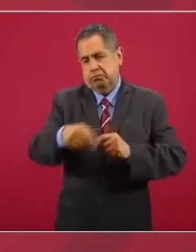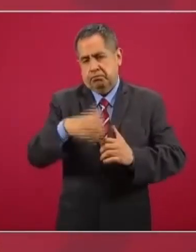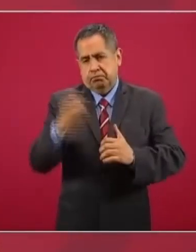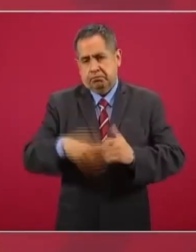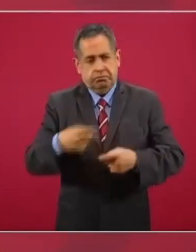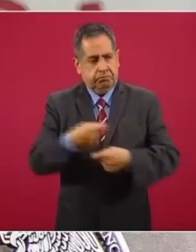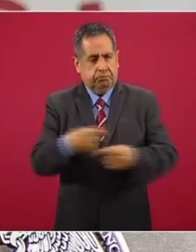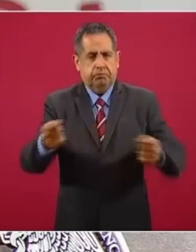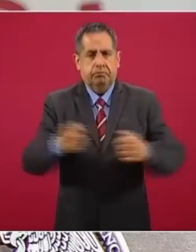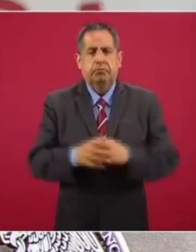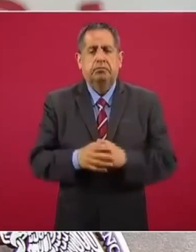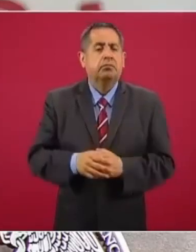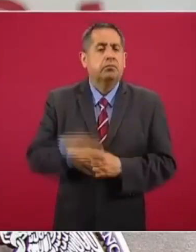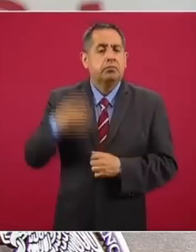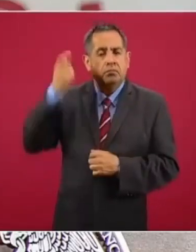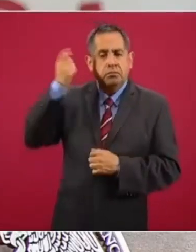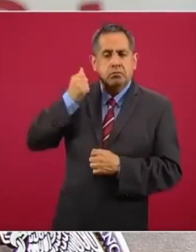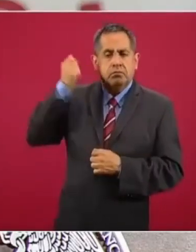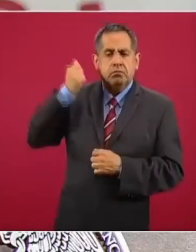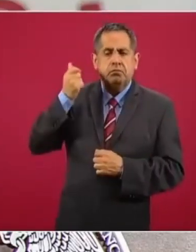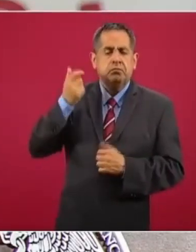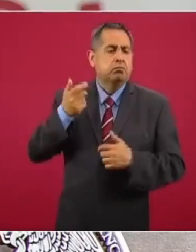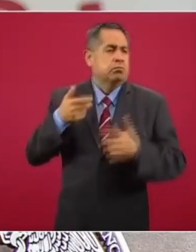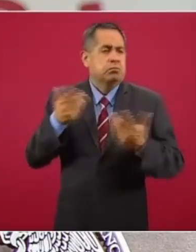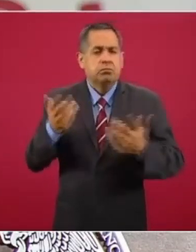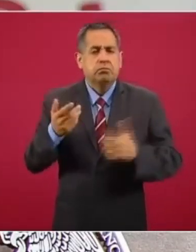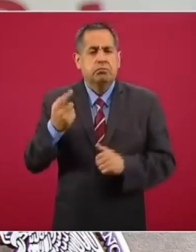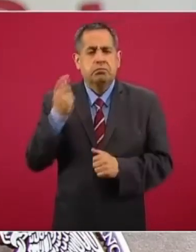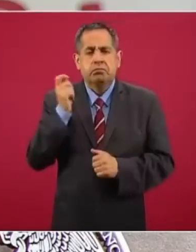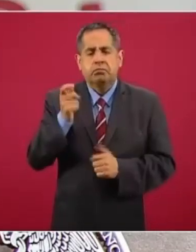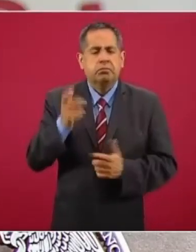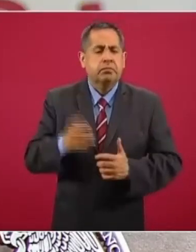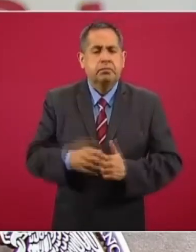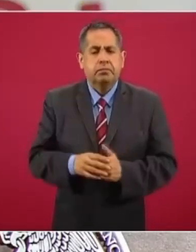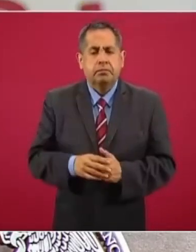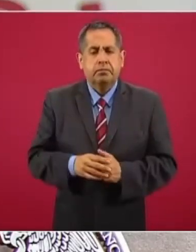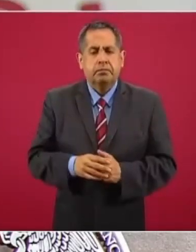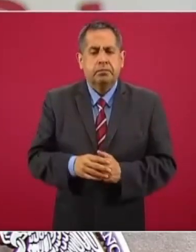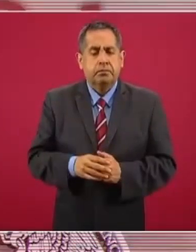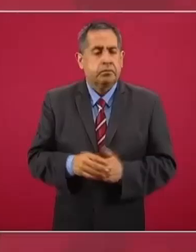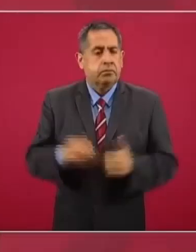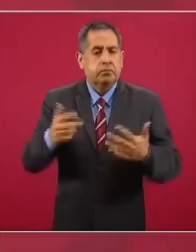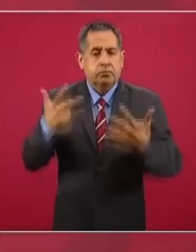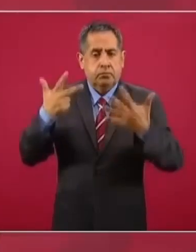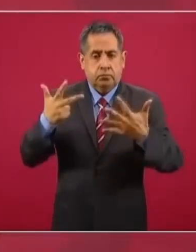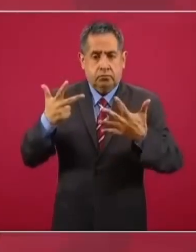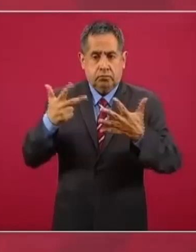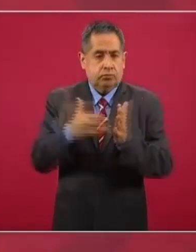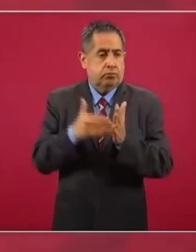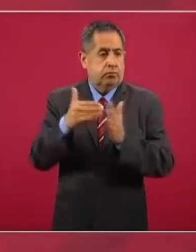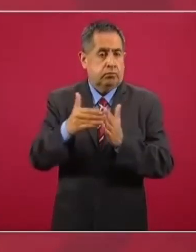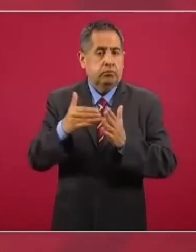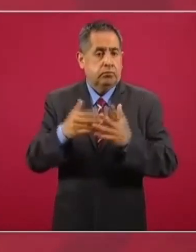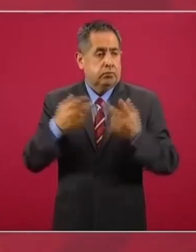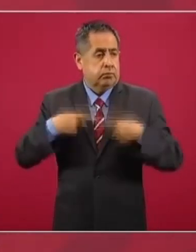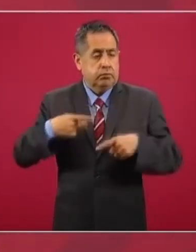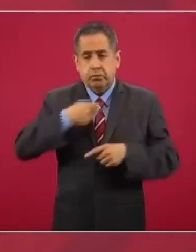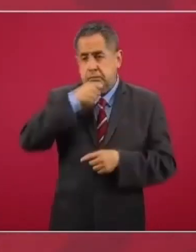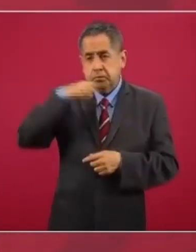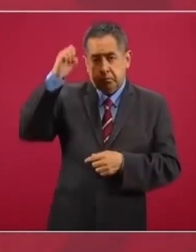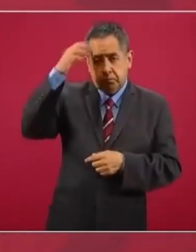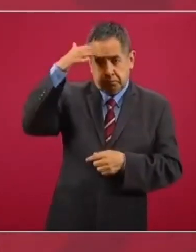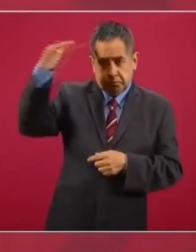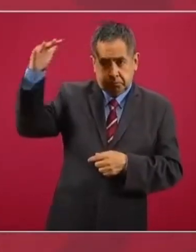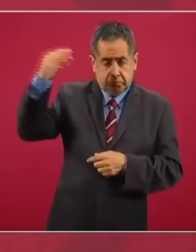de pensiones para 8 millones de adultos